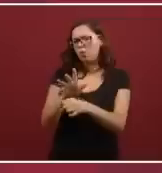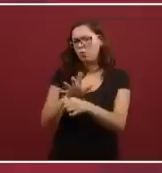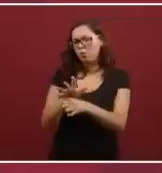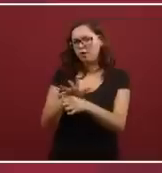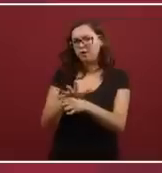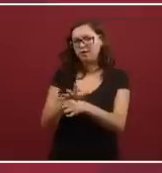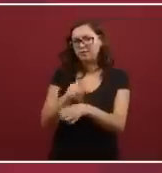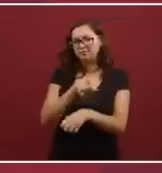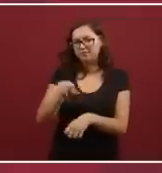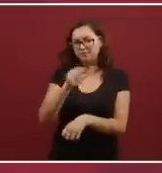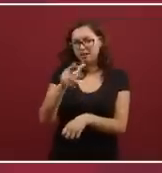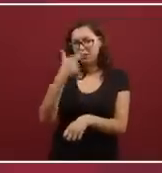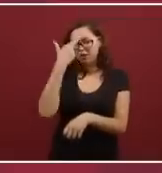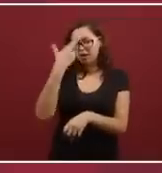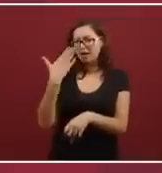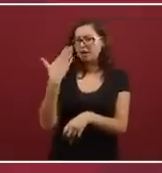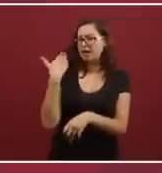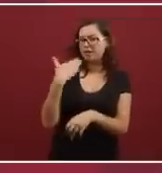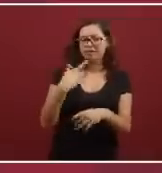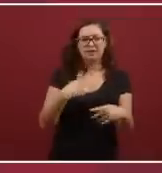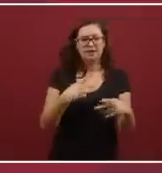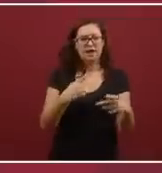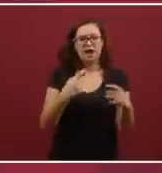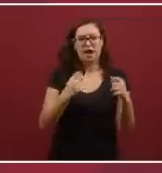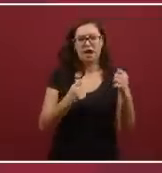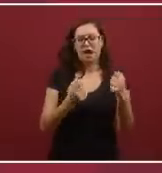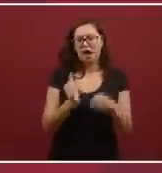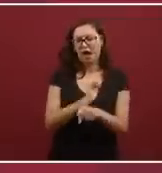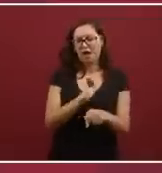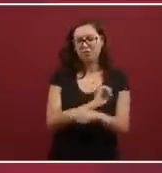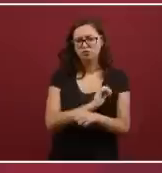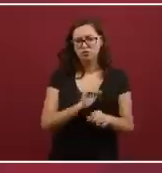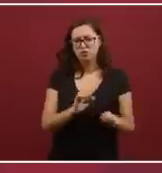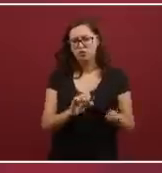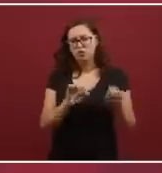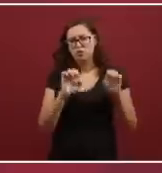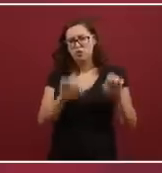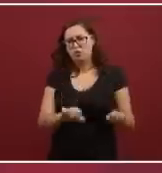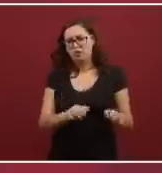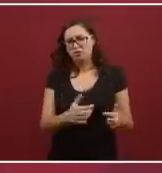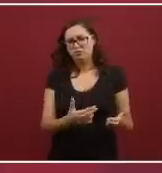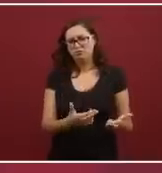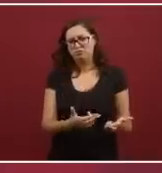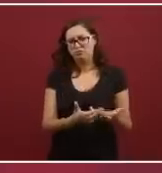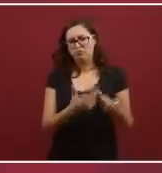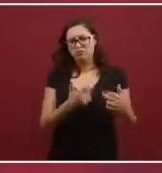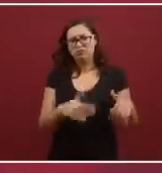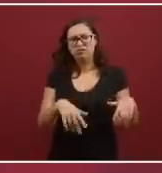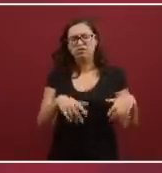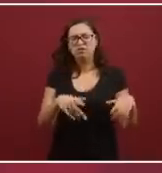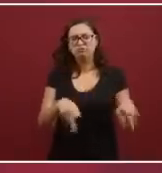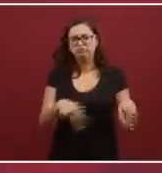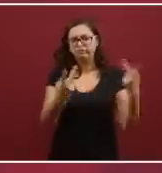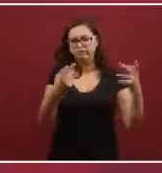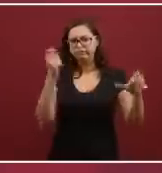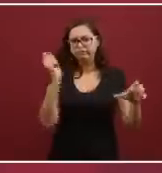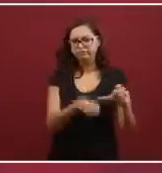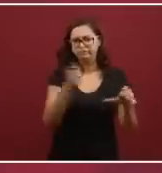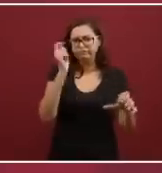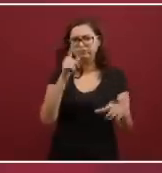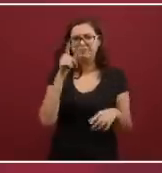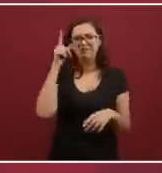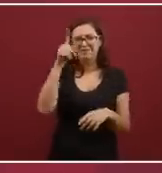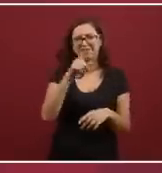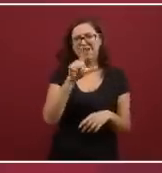la venta de vehículos de lujo, de la subasta que se llevó a cabo en Los